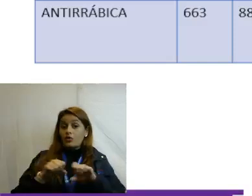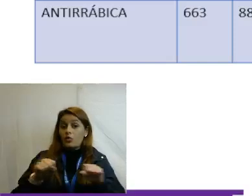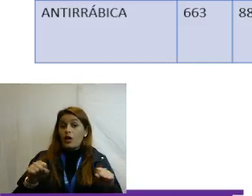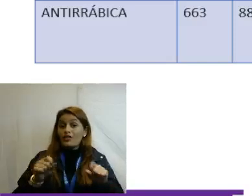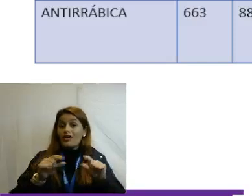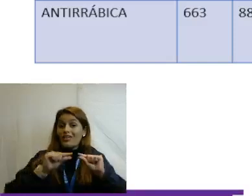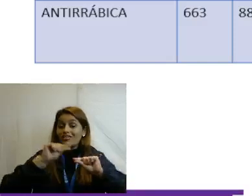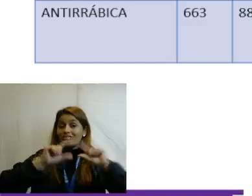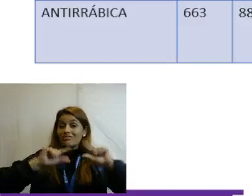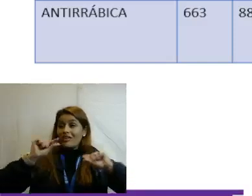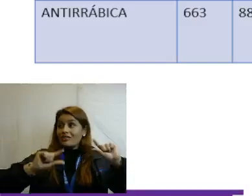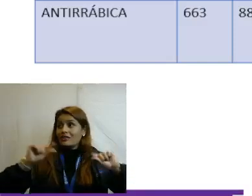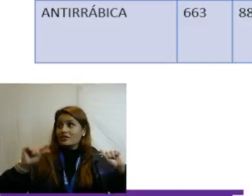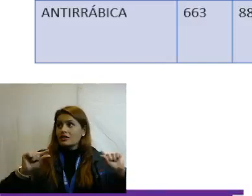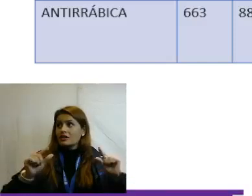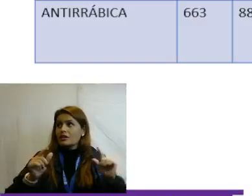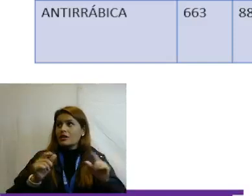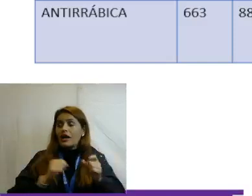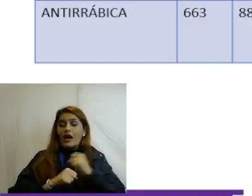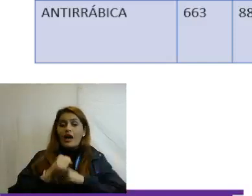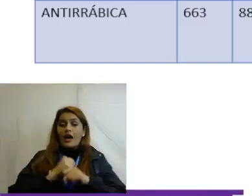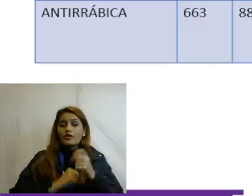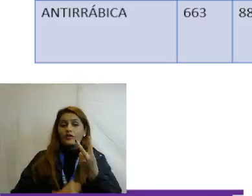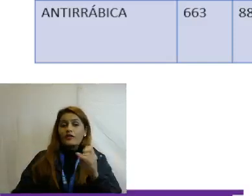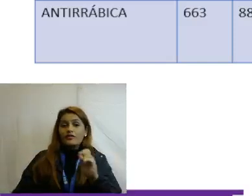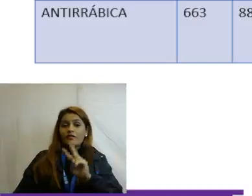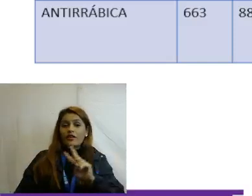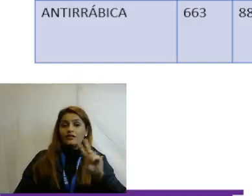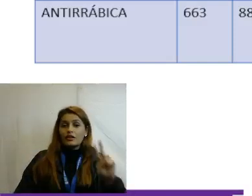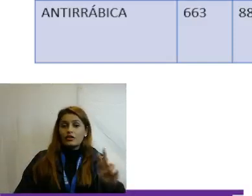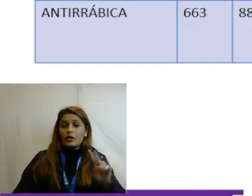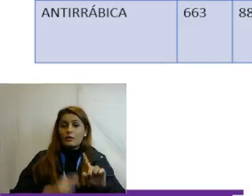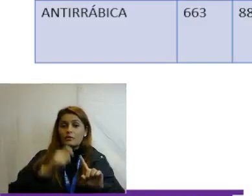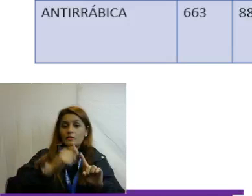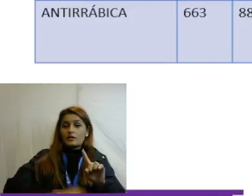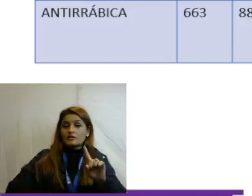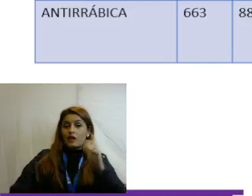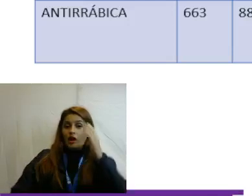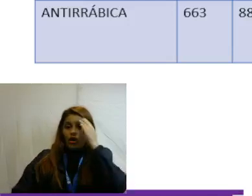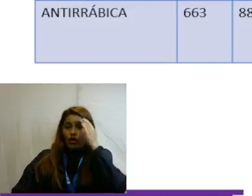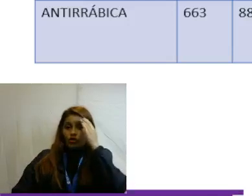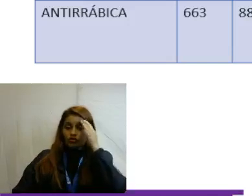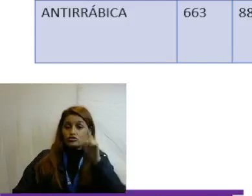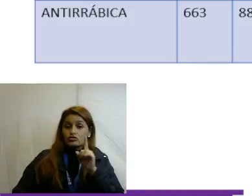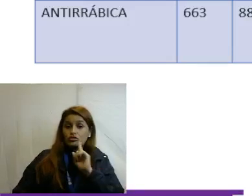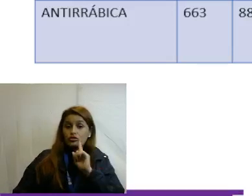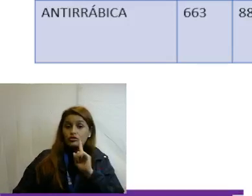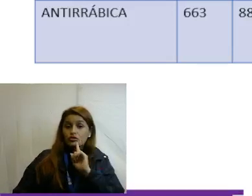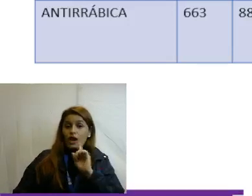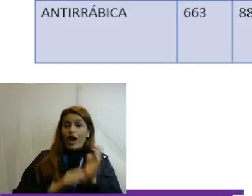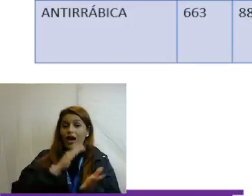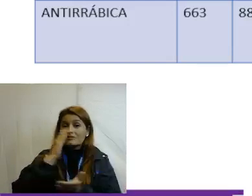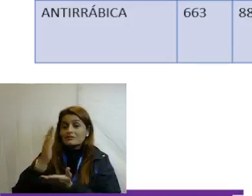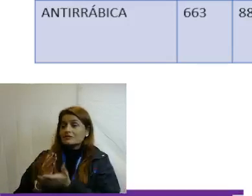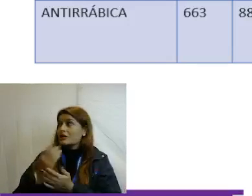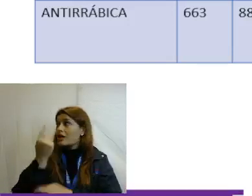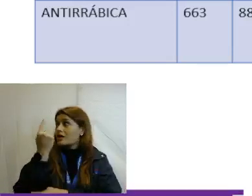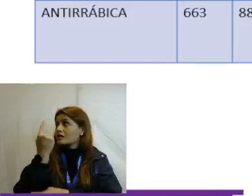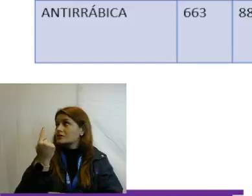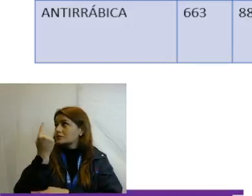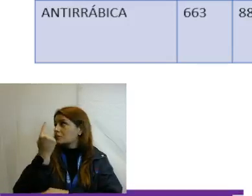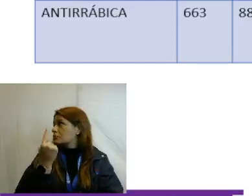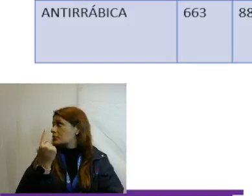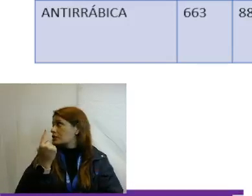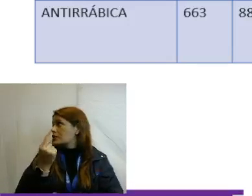estadísticas. Como un dato, en el año 2022, desde agosto, que fue la reapertura del centro veterinario, hasta diciembre